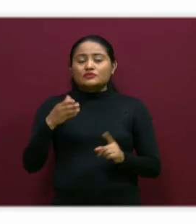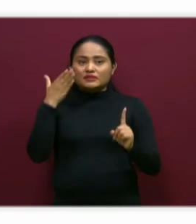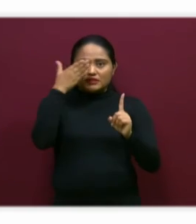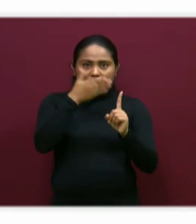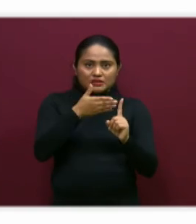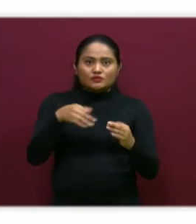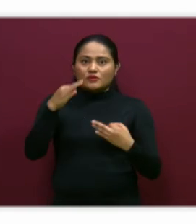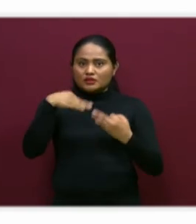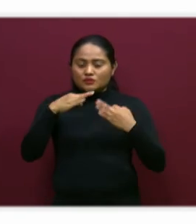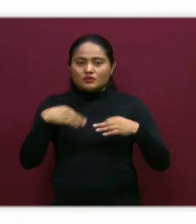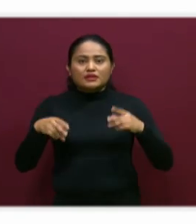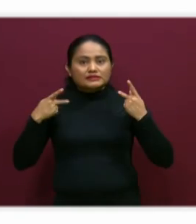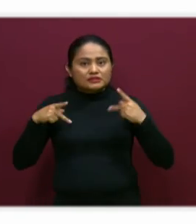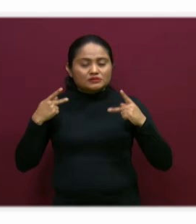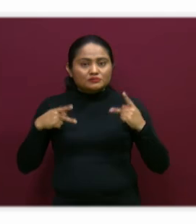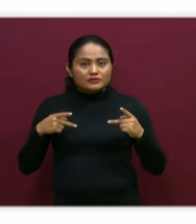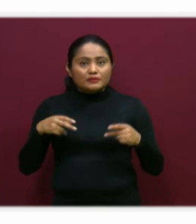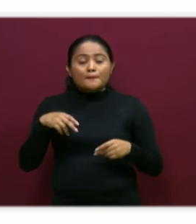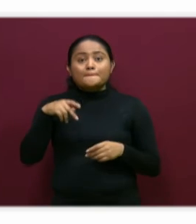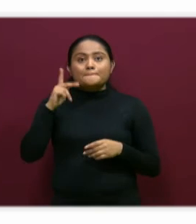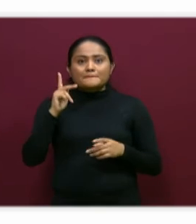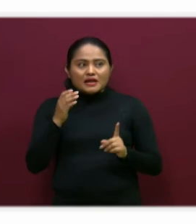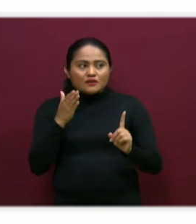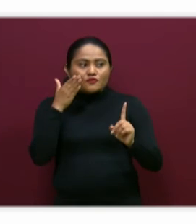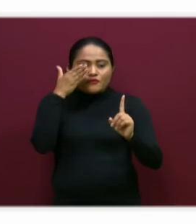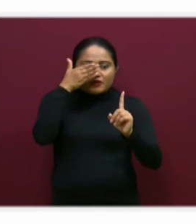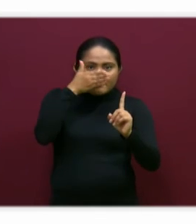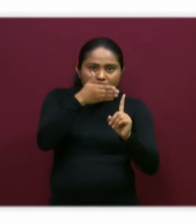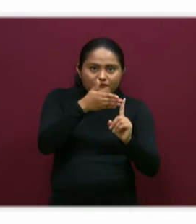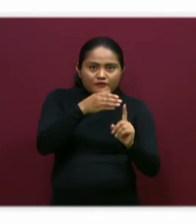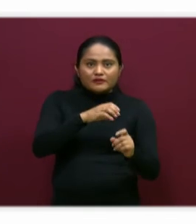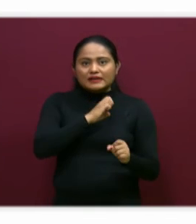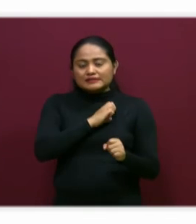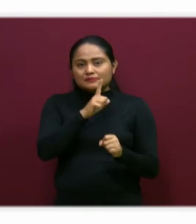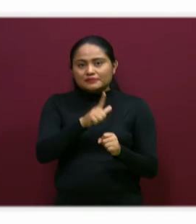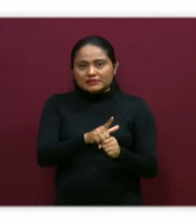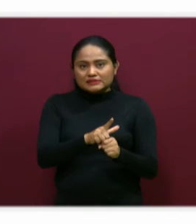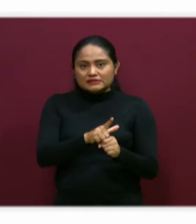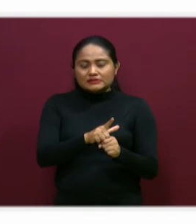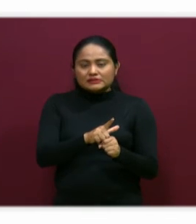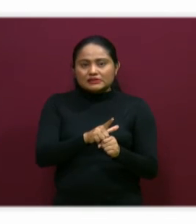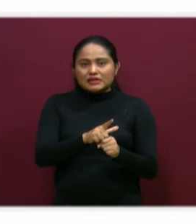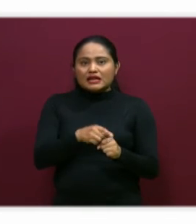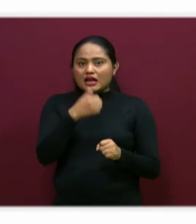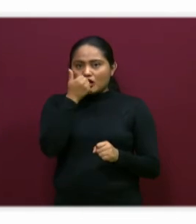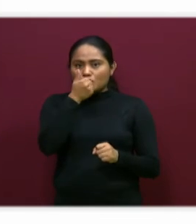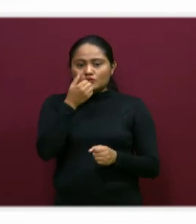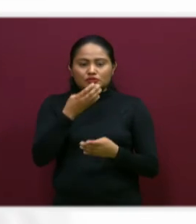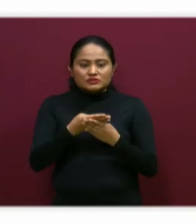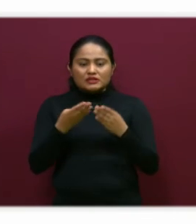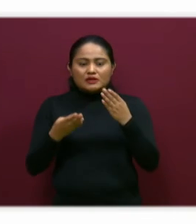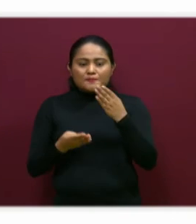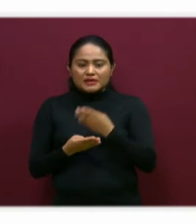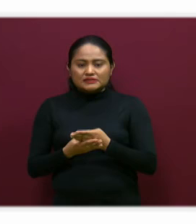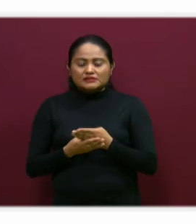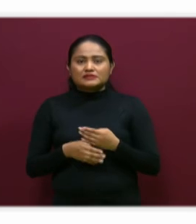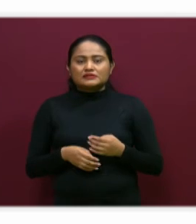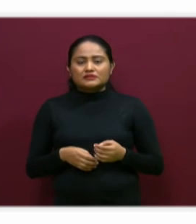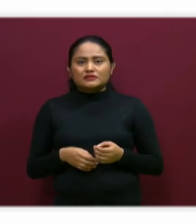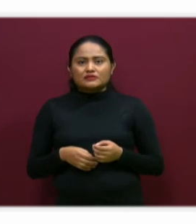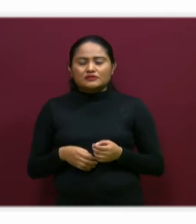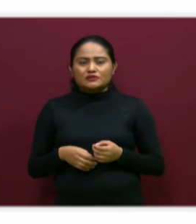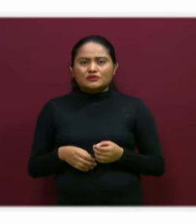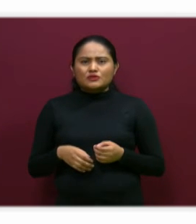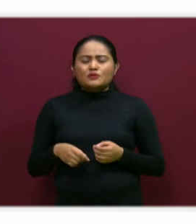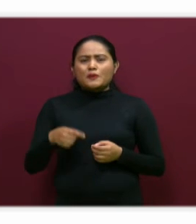mucho más para los chicos de prepo bachiller en esta conferencia se hablará de cómo empezar o cómo acercarse a su plan de la